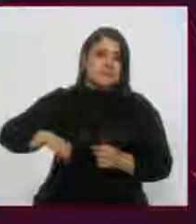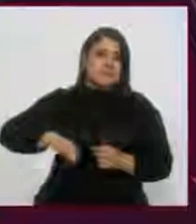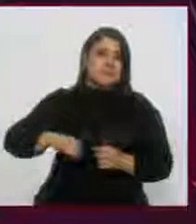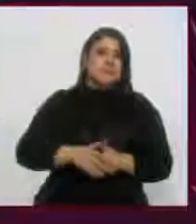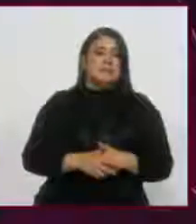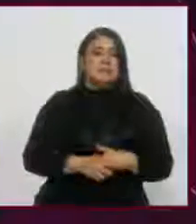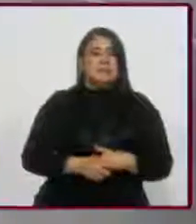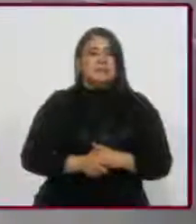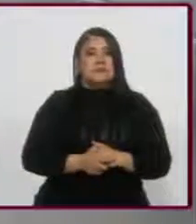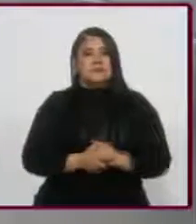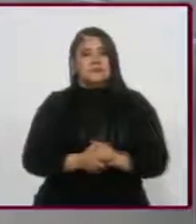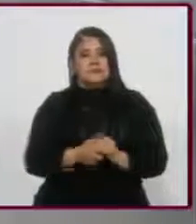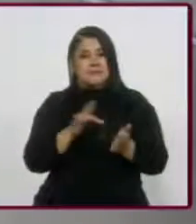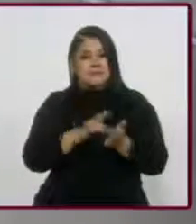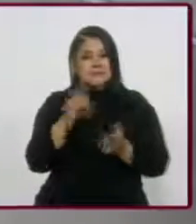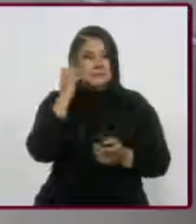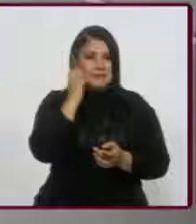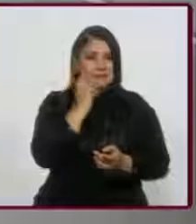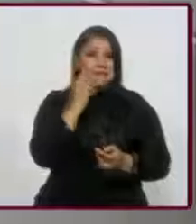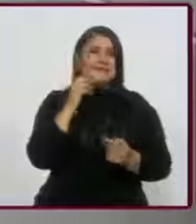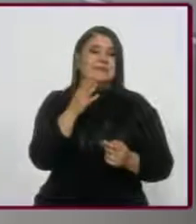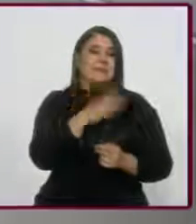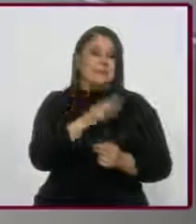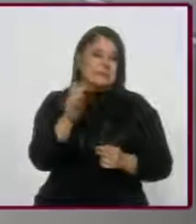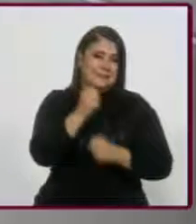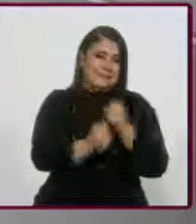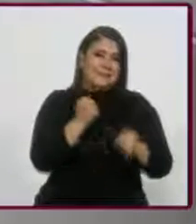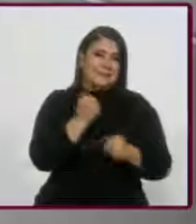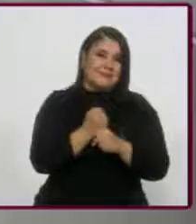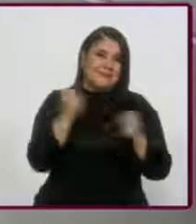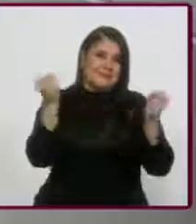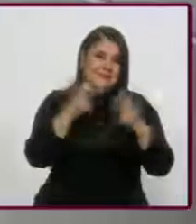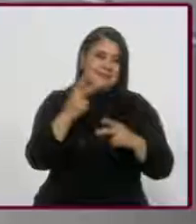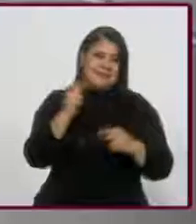contrario, gracias. Gracias, Francisco. Excelente año y nos igualmente, vemos la siguiente semana. Muchísimas gracias.